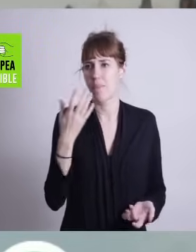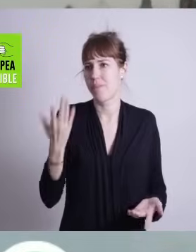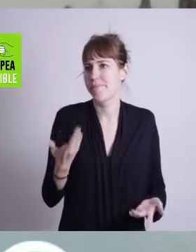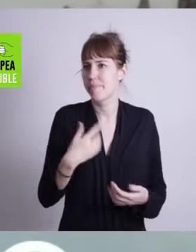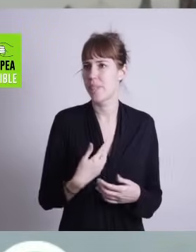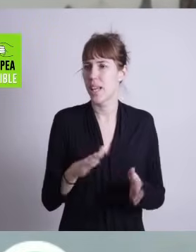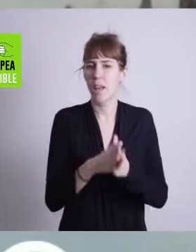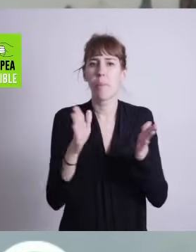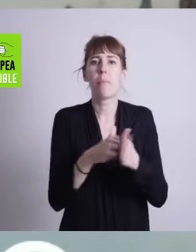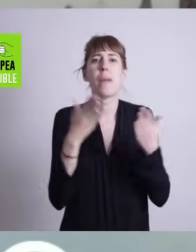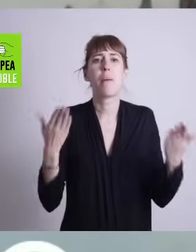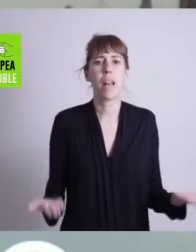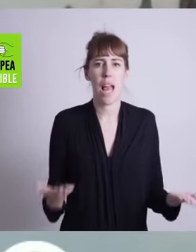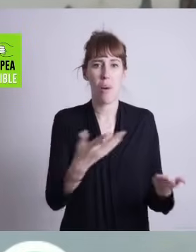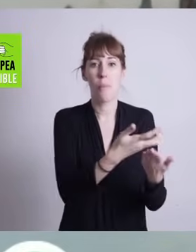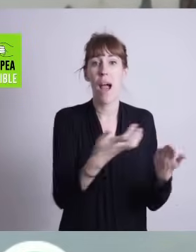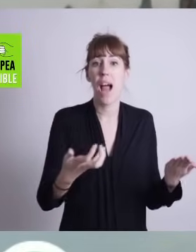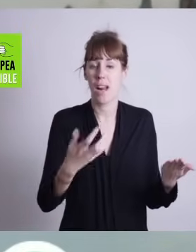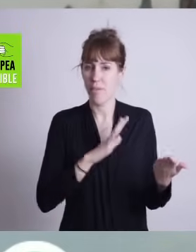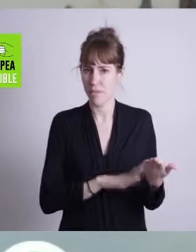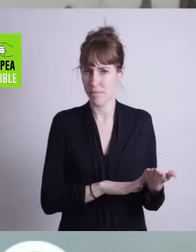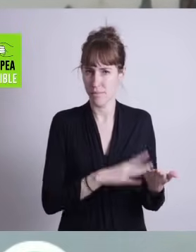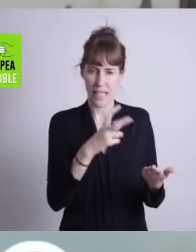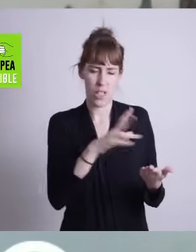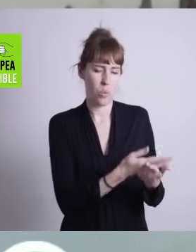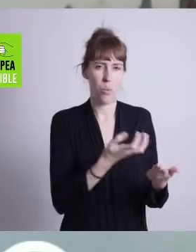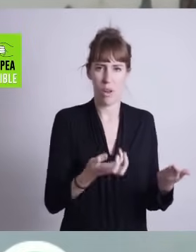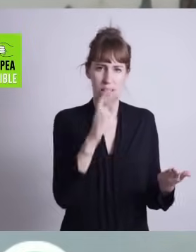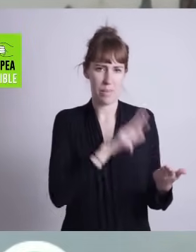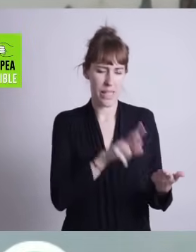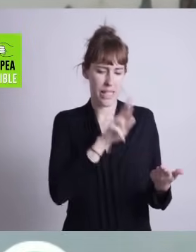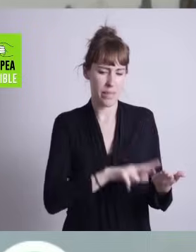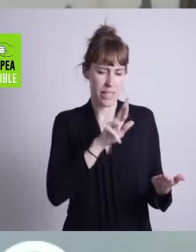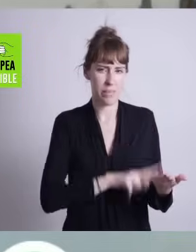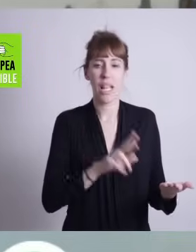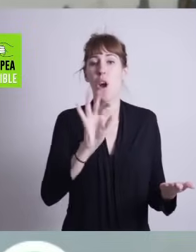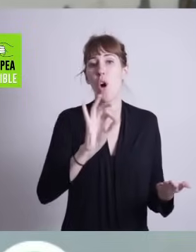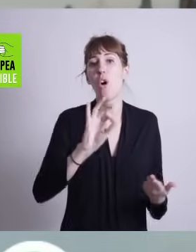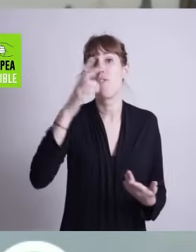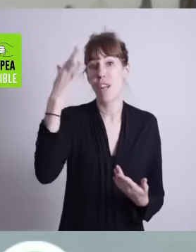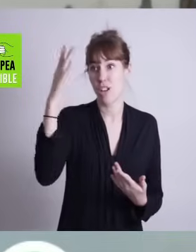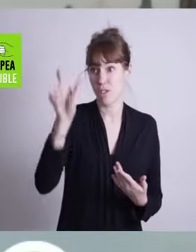párrafo de la Biblia, un versículo, por mucho que se repita una frase de un filósofo,